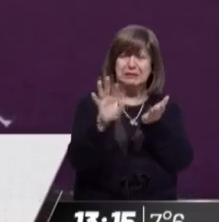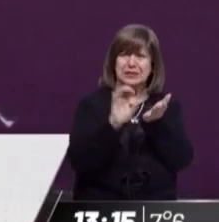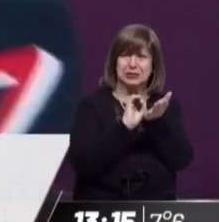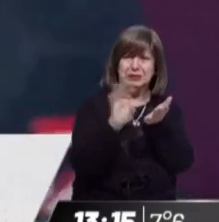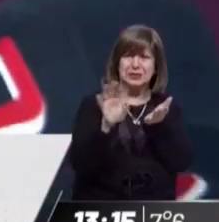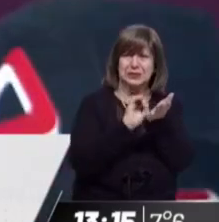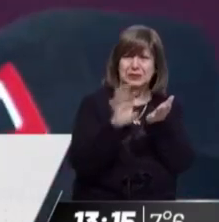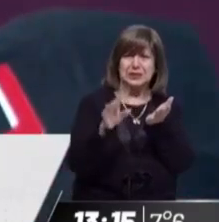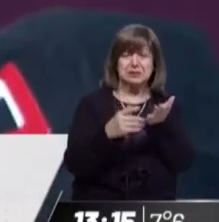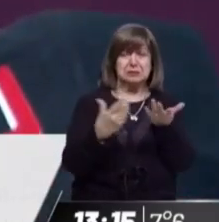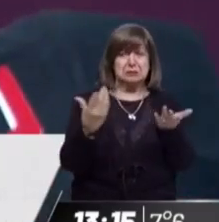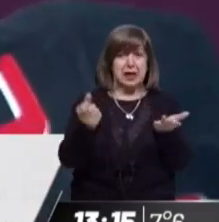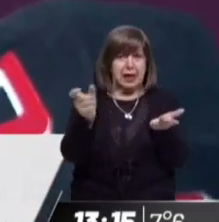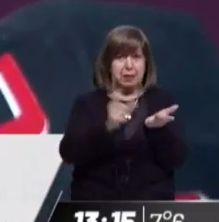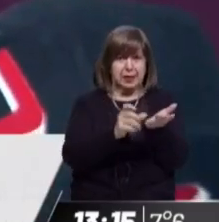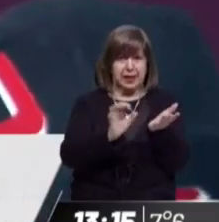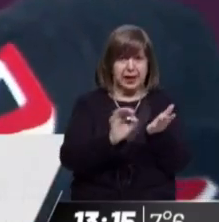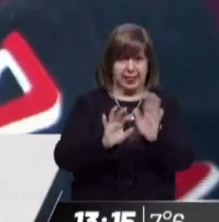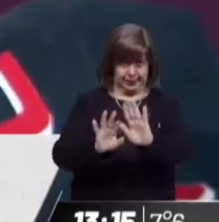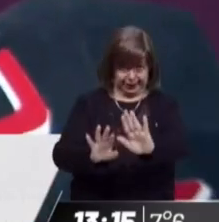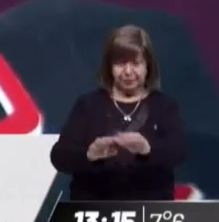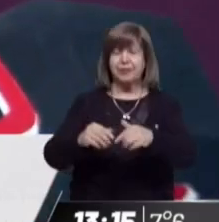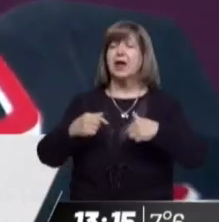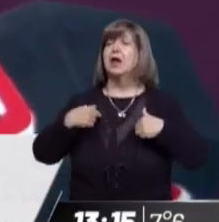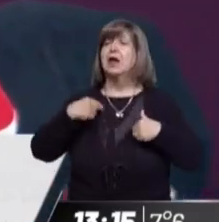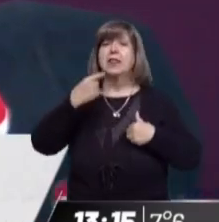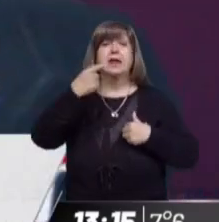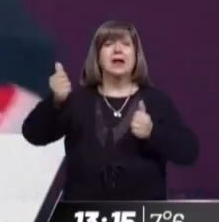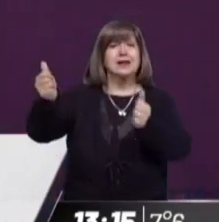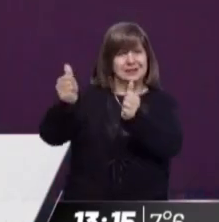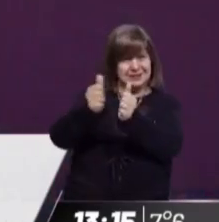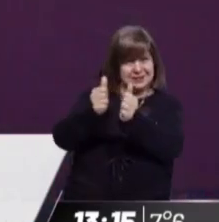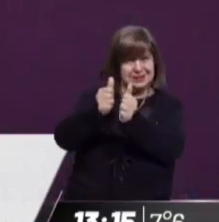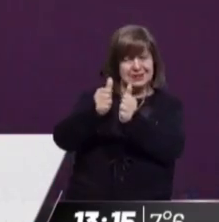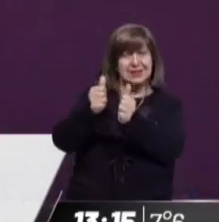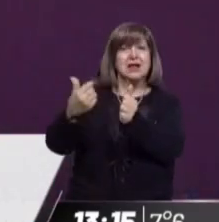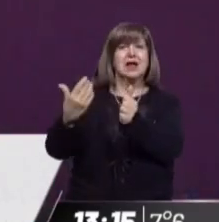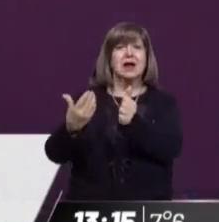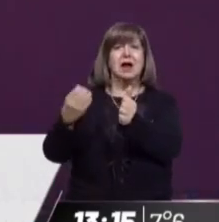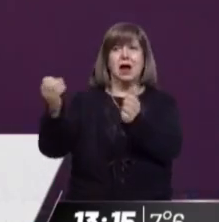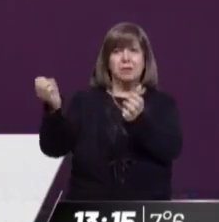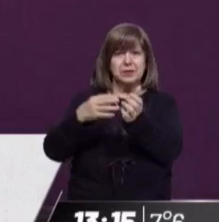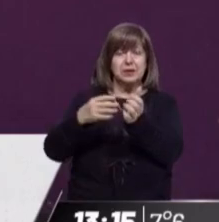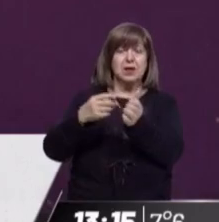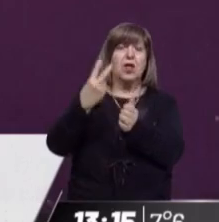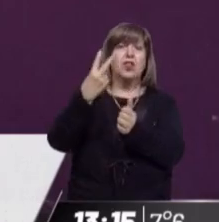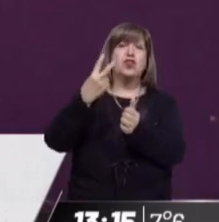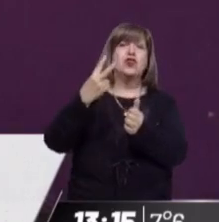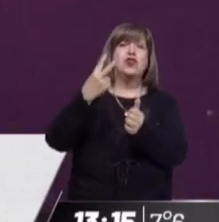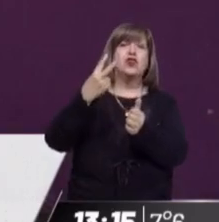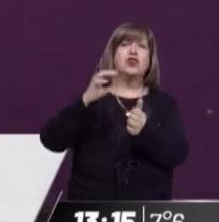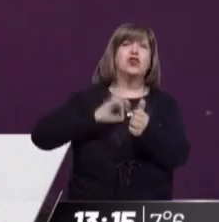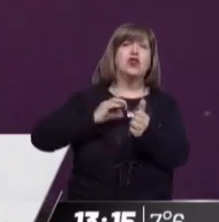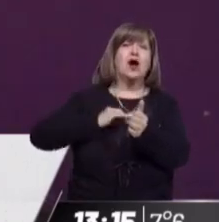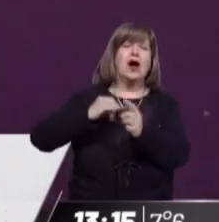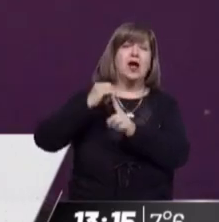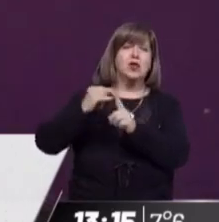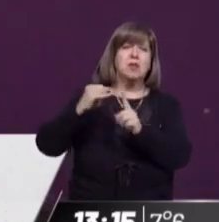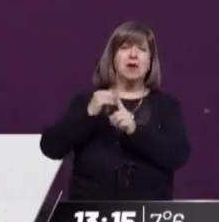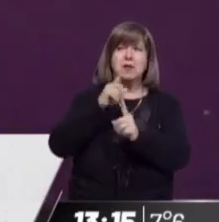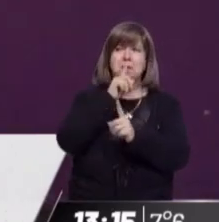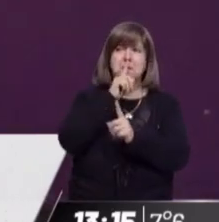pero intentó comunicarse con vos cuánto pasa esto de seguido y hace dos años y medio que no me